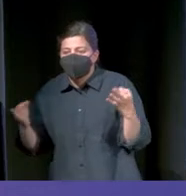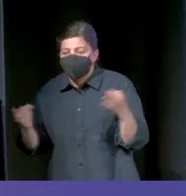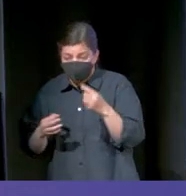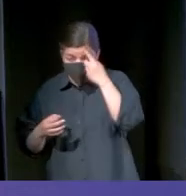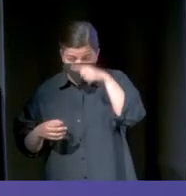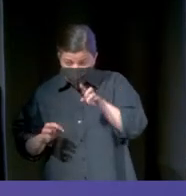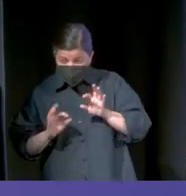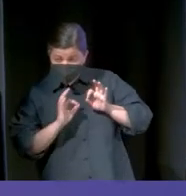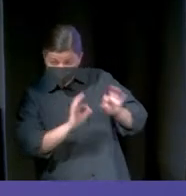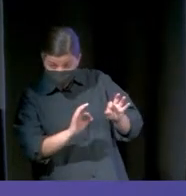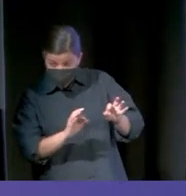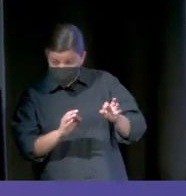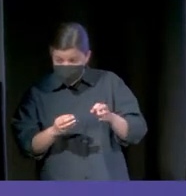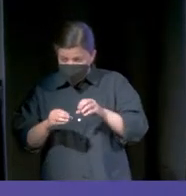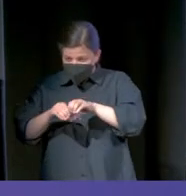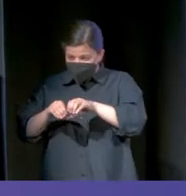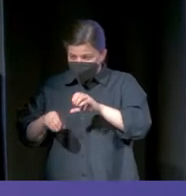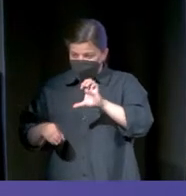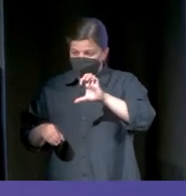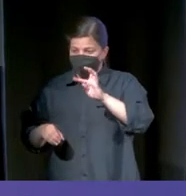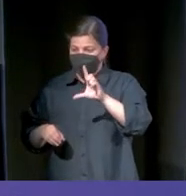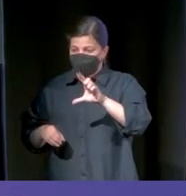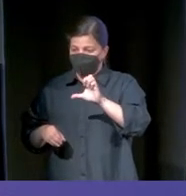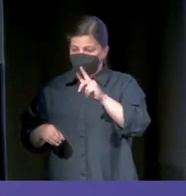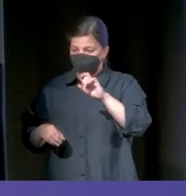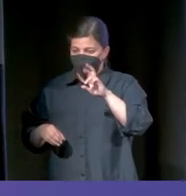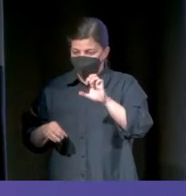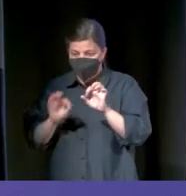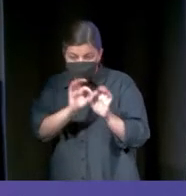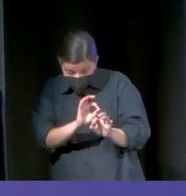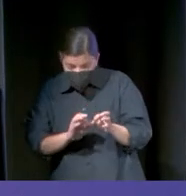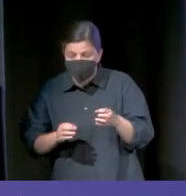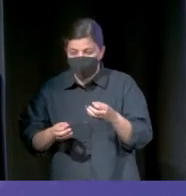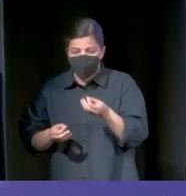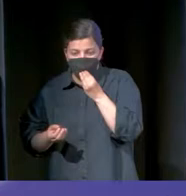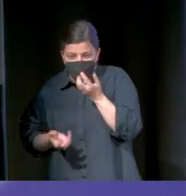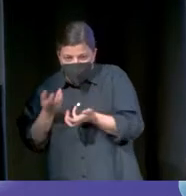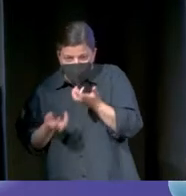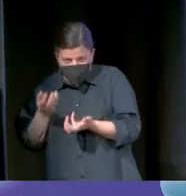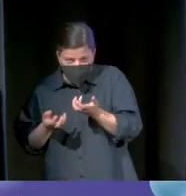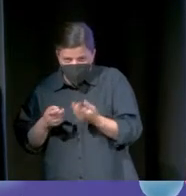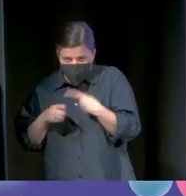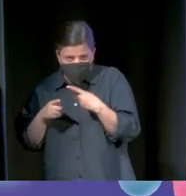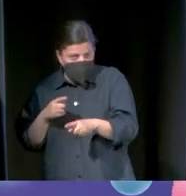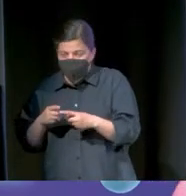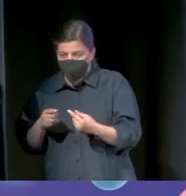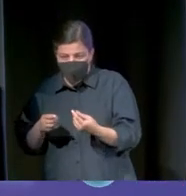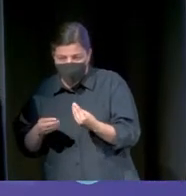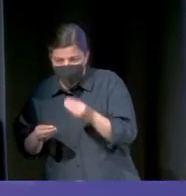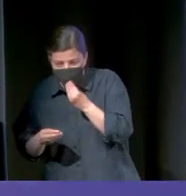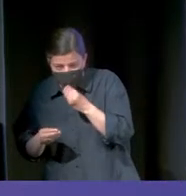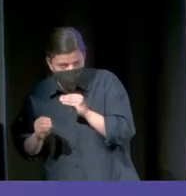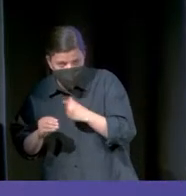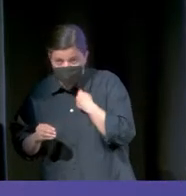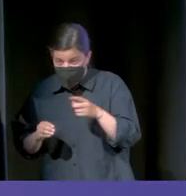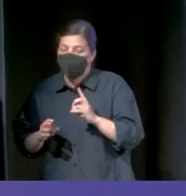la movida está de silicona que la metes en el microondas y me sale la comida de vida riquísima no pierde propiedades entonces no le pongo un pero pero llegó una época